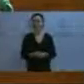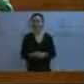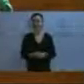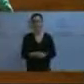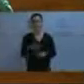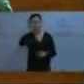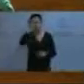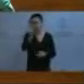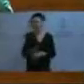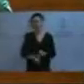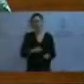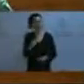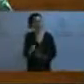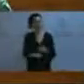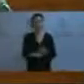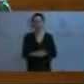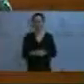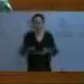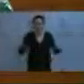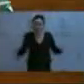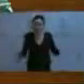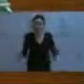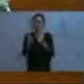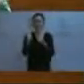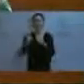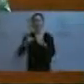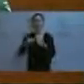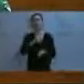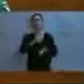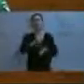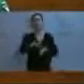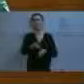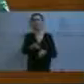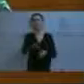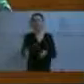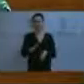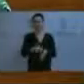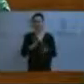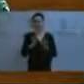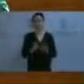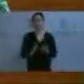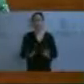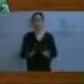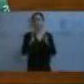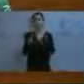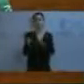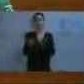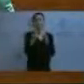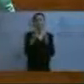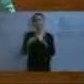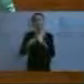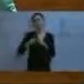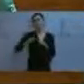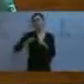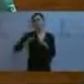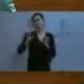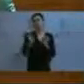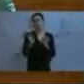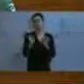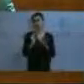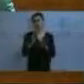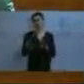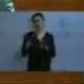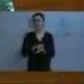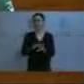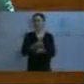No sabe impulsar las políticas a tiempo y no sabe acompasar las necesidades de las políticas al calendario